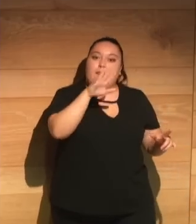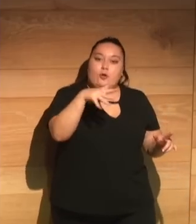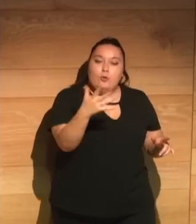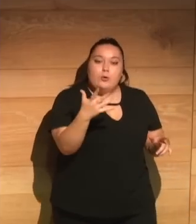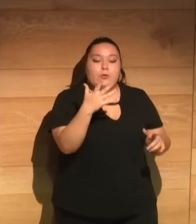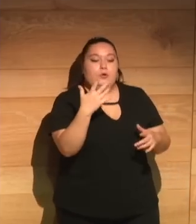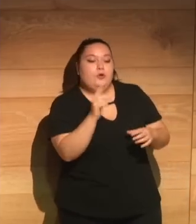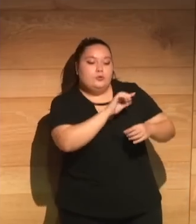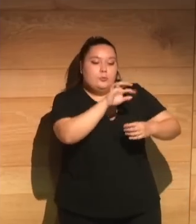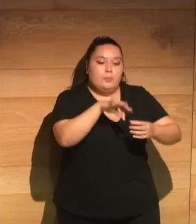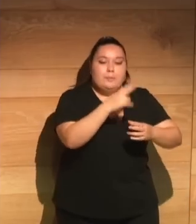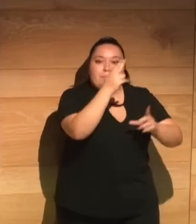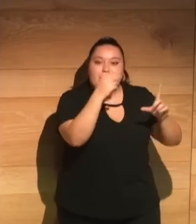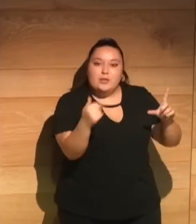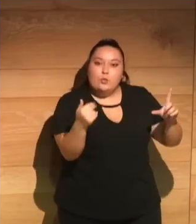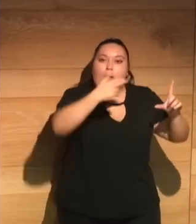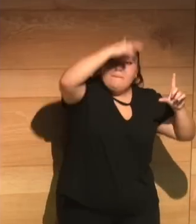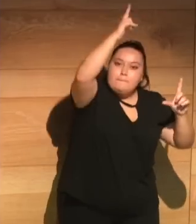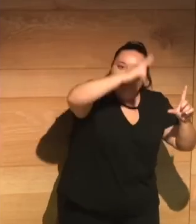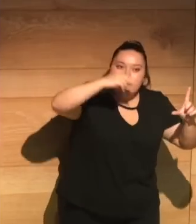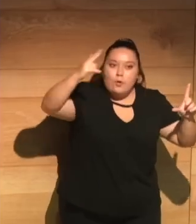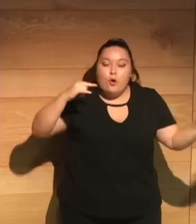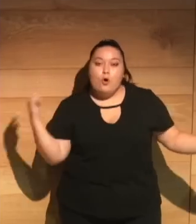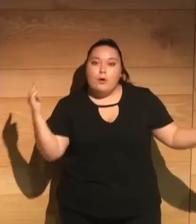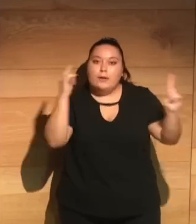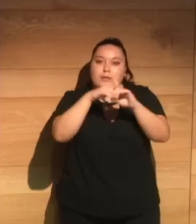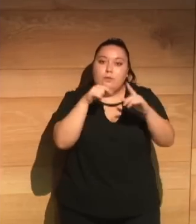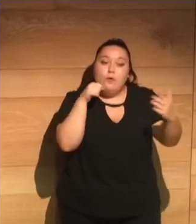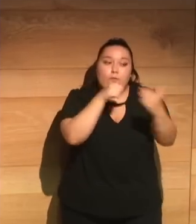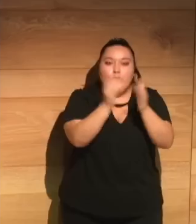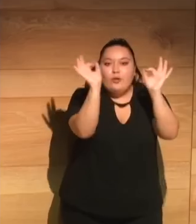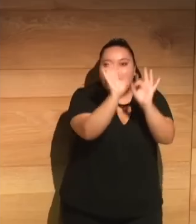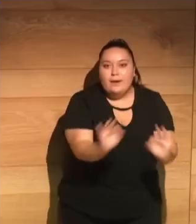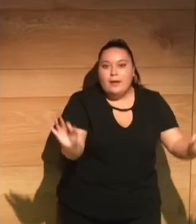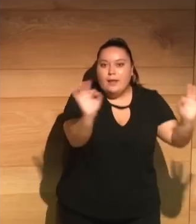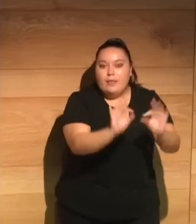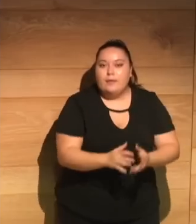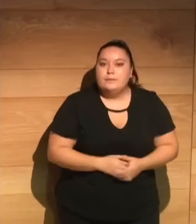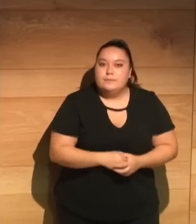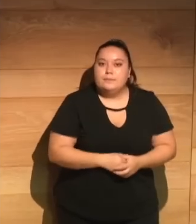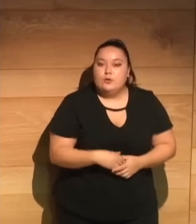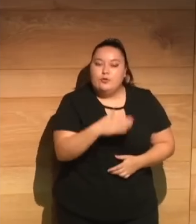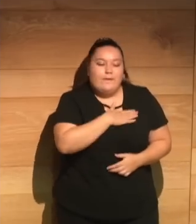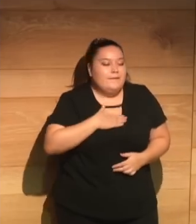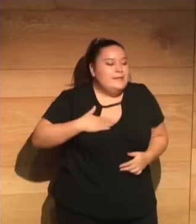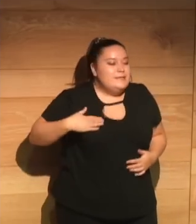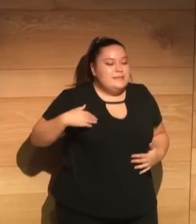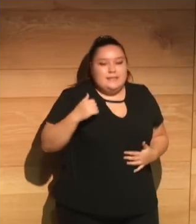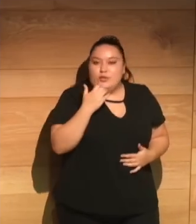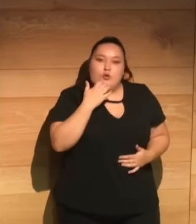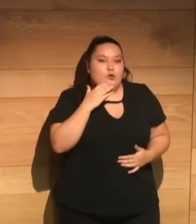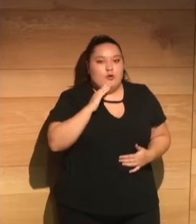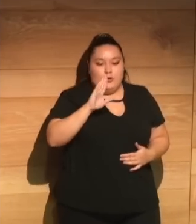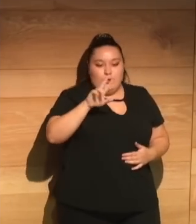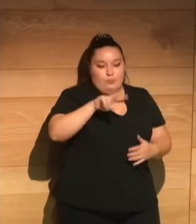Lux gris antracita y pintarlo para que no tengas nada detrás. Porque es el abismo lo que te persigue, ¿no? No, porque tú en